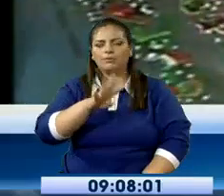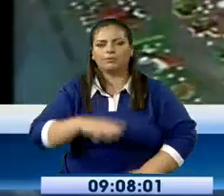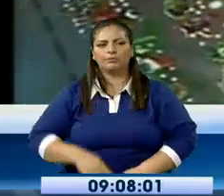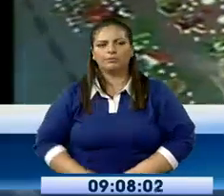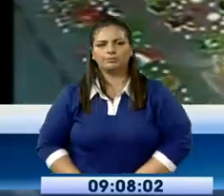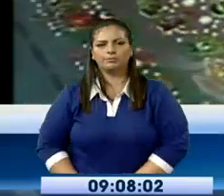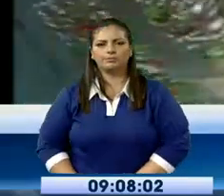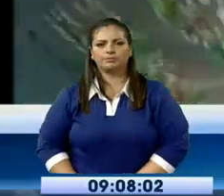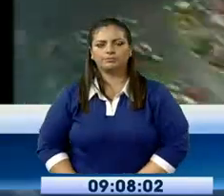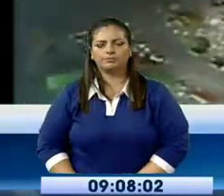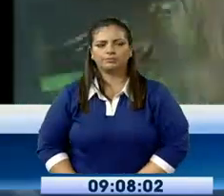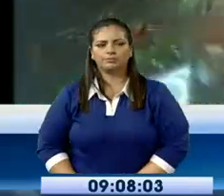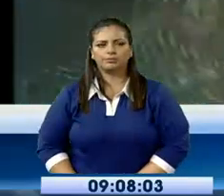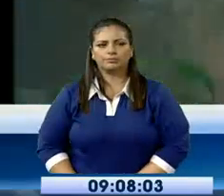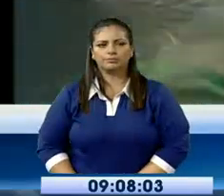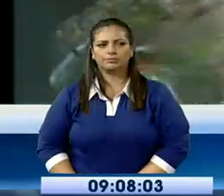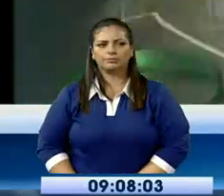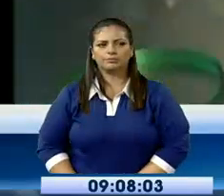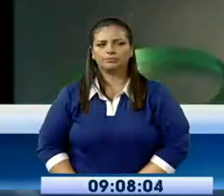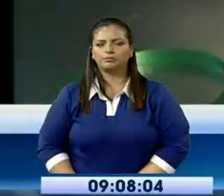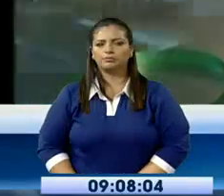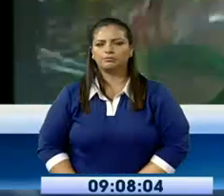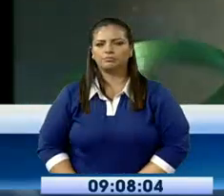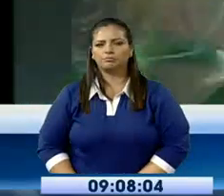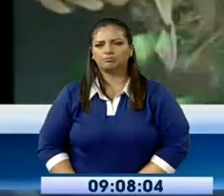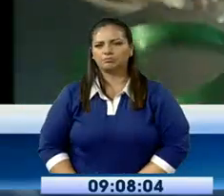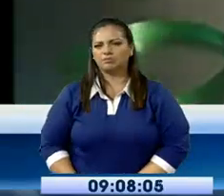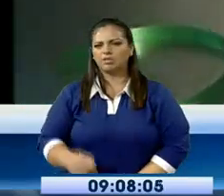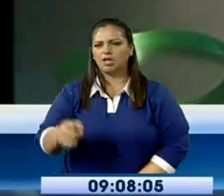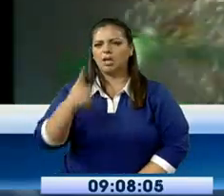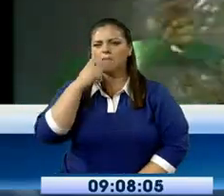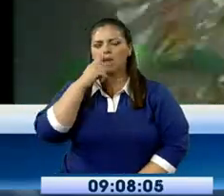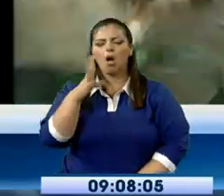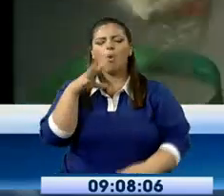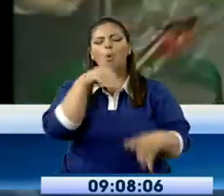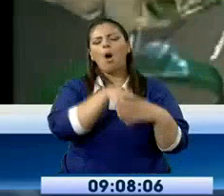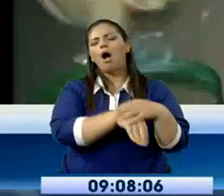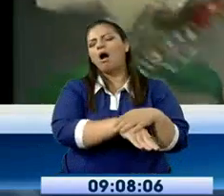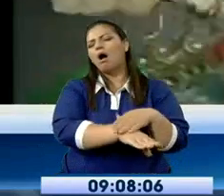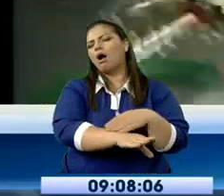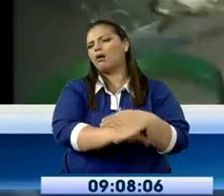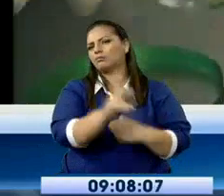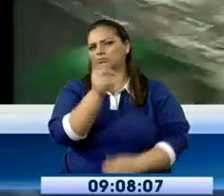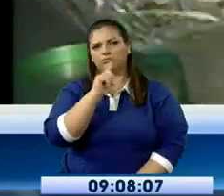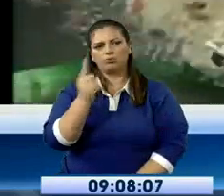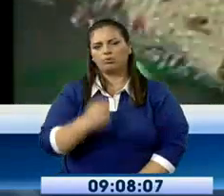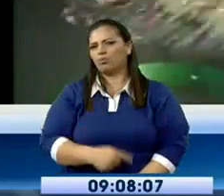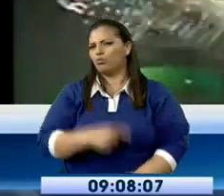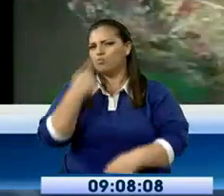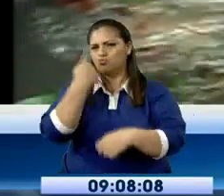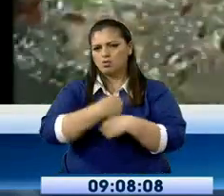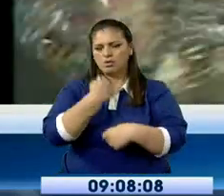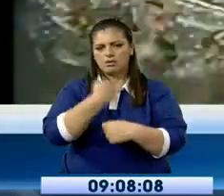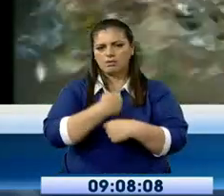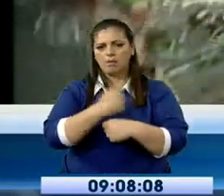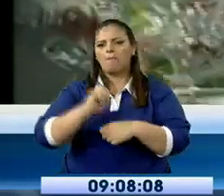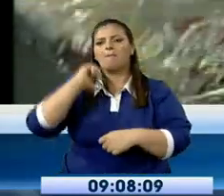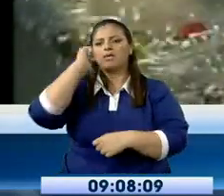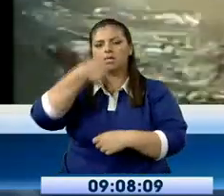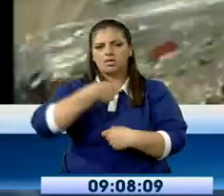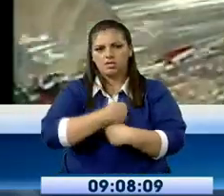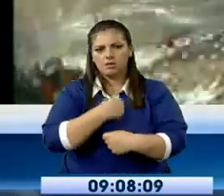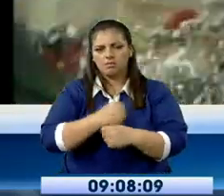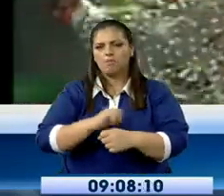los más movidos, ¿no? O sea, lo que pasa es que yo no me gusta tener empaquetado el pan. Me gusta producir a diario para que la clientela se lleve lo más